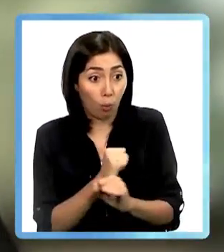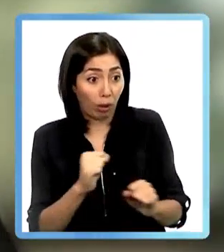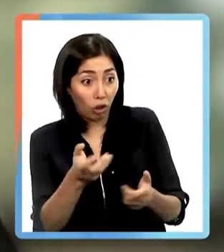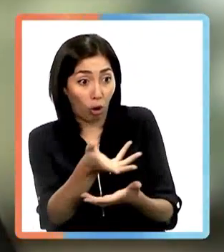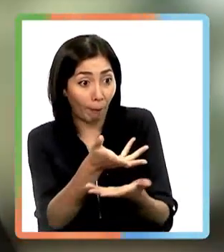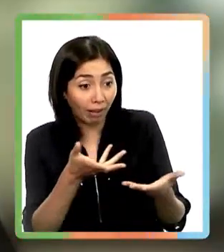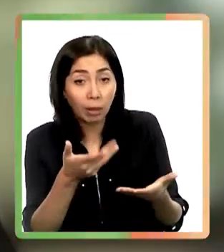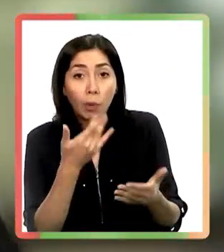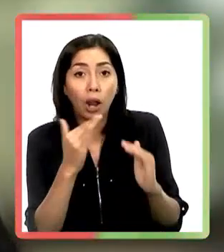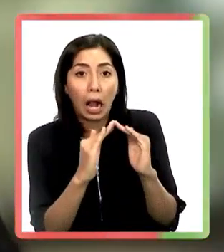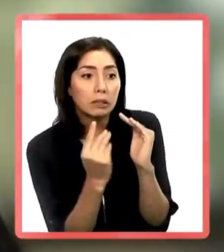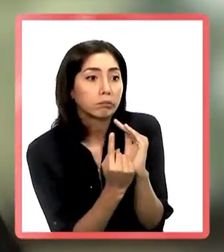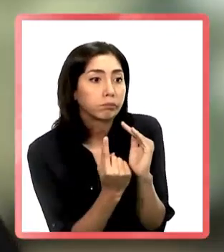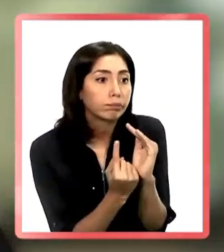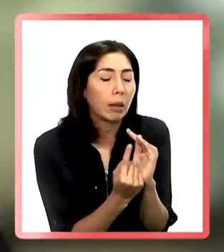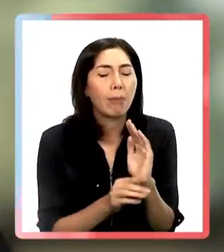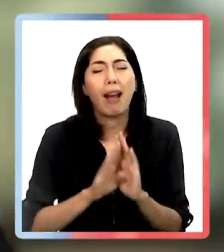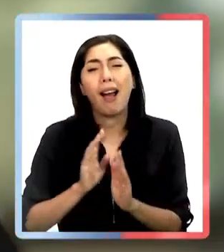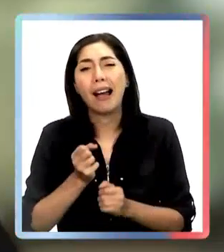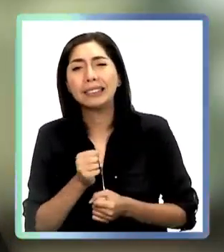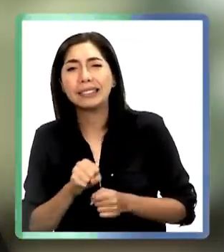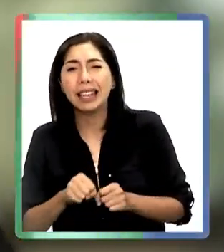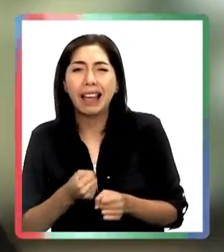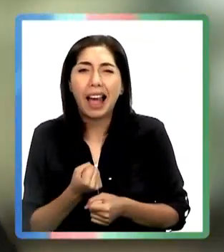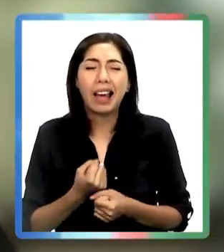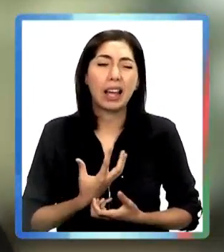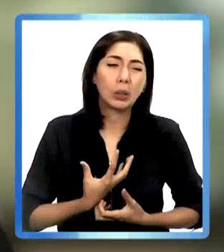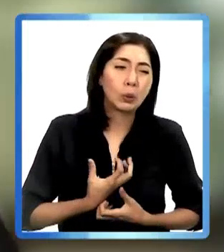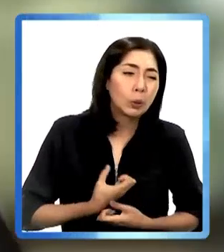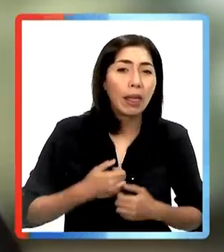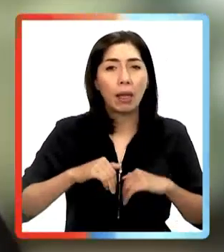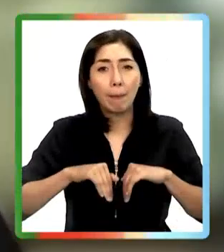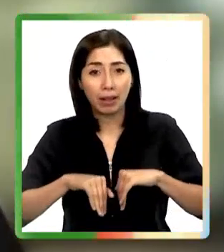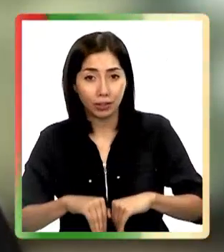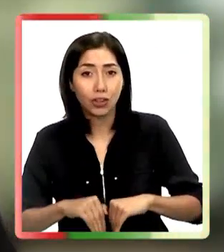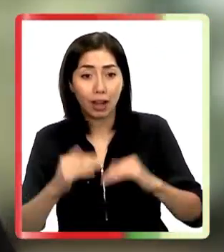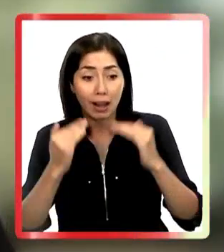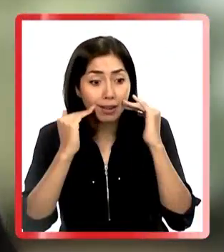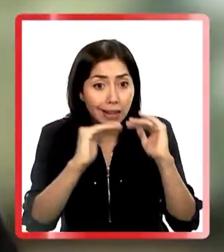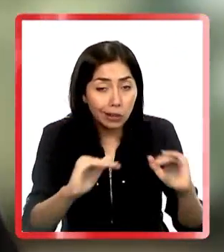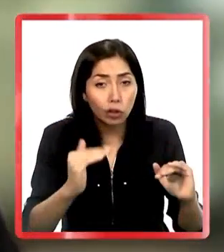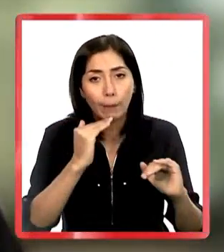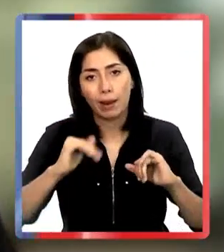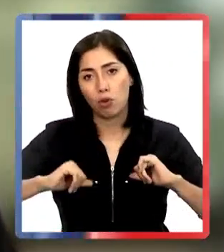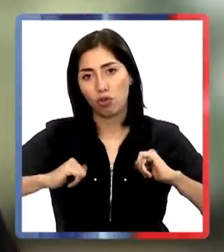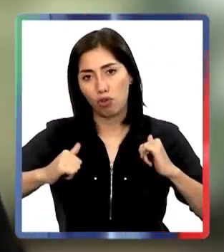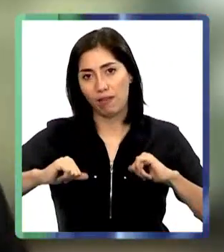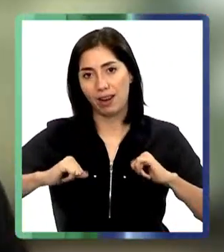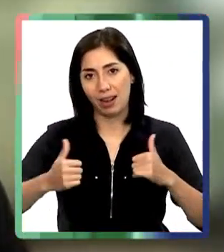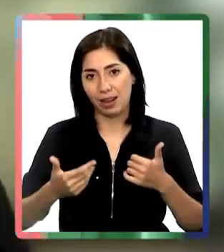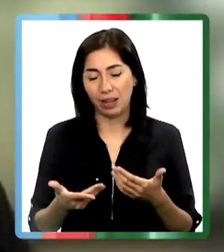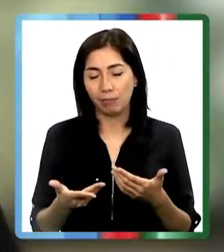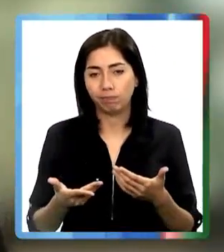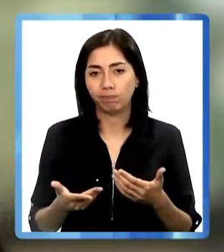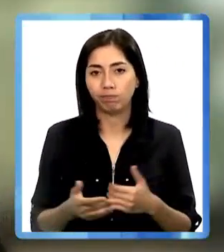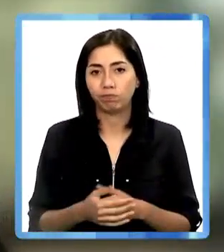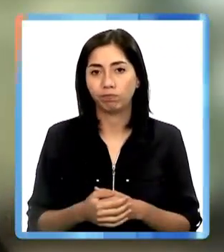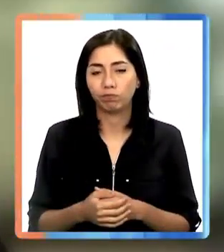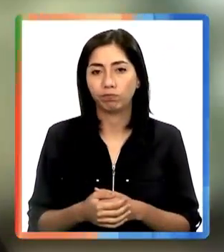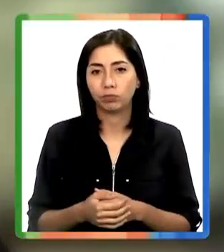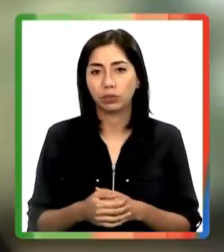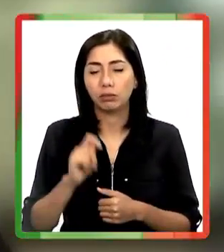eso generó mayores cuadros de ansiedad, de angustia, de depresión en niños y adolescentes, que pudiera ser una